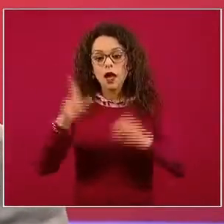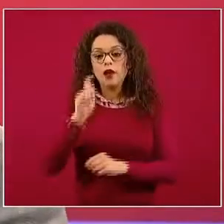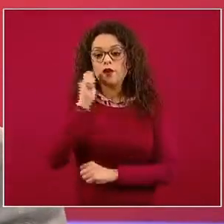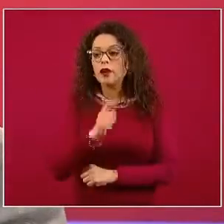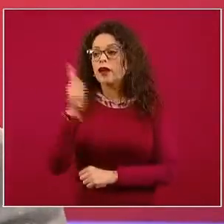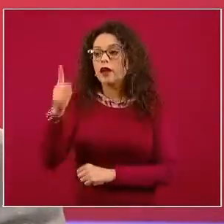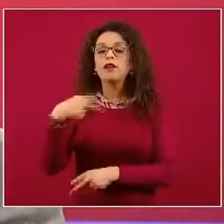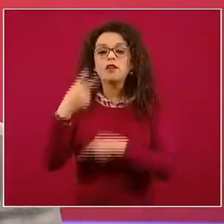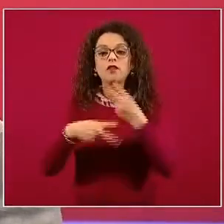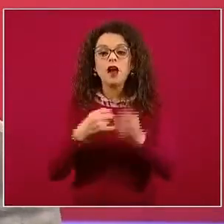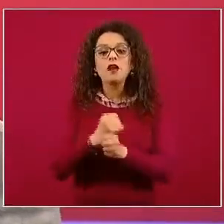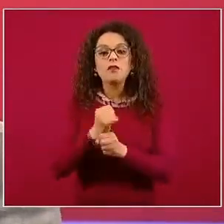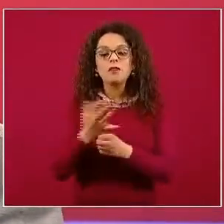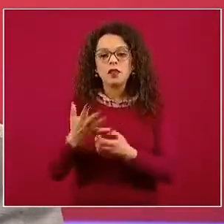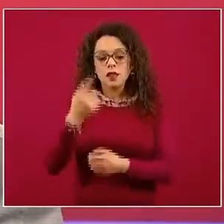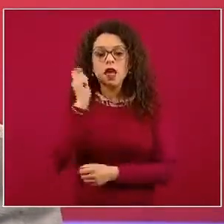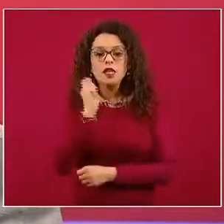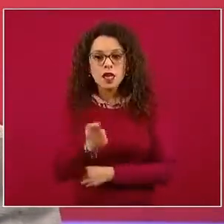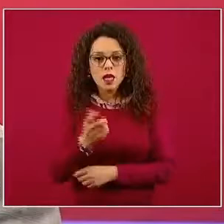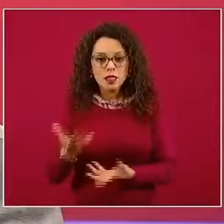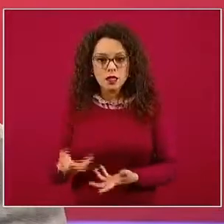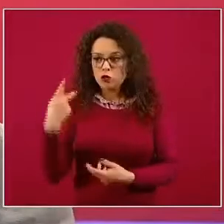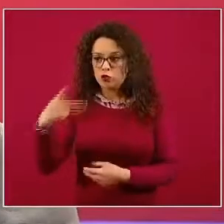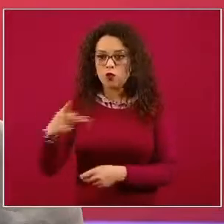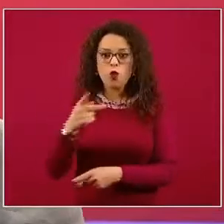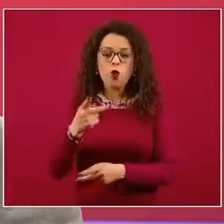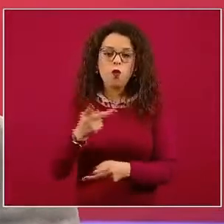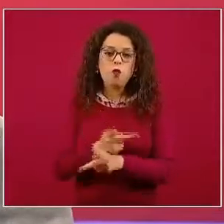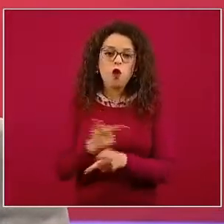y el producto que proponía.